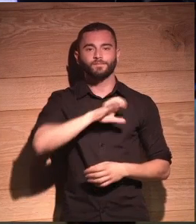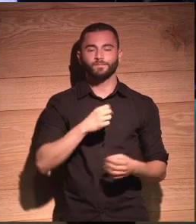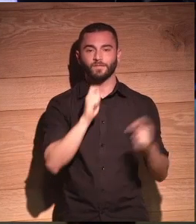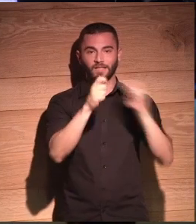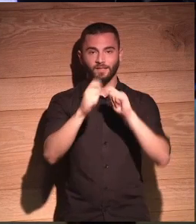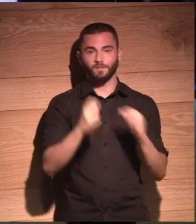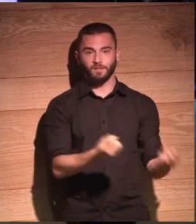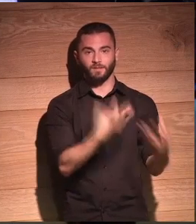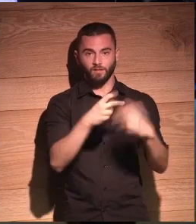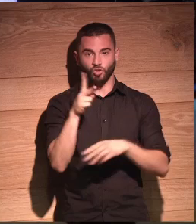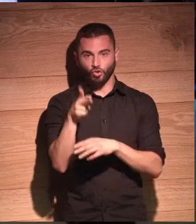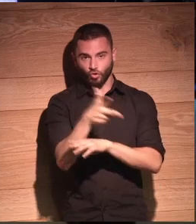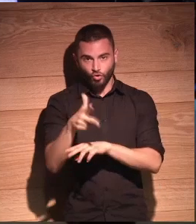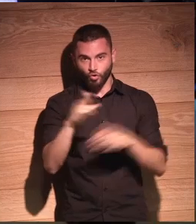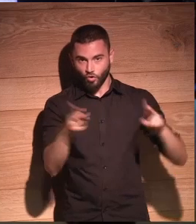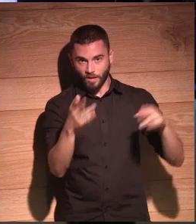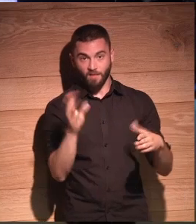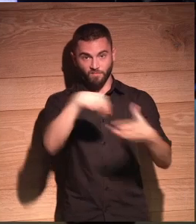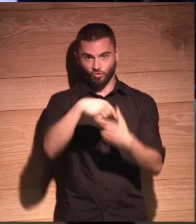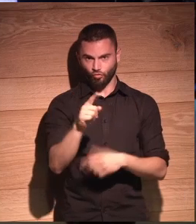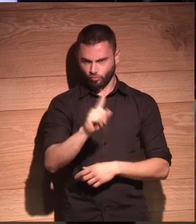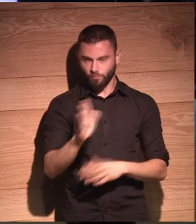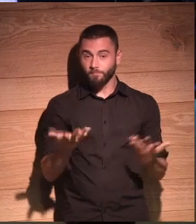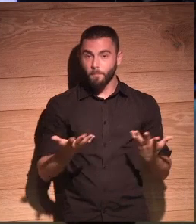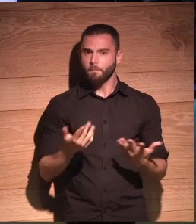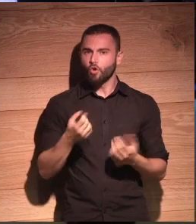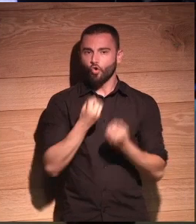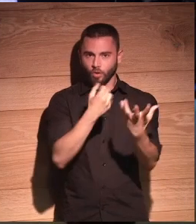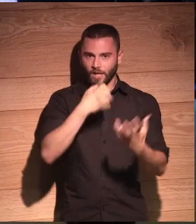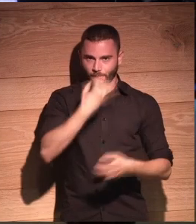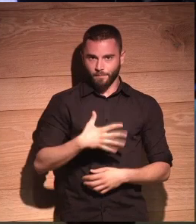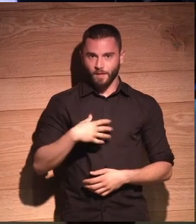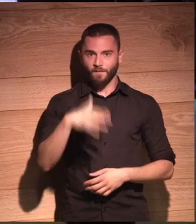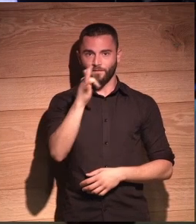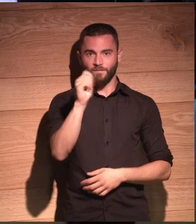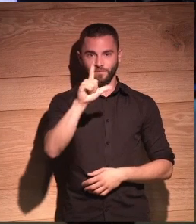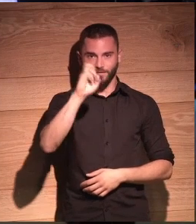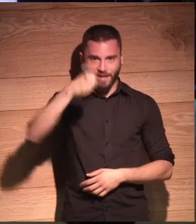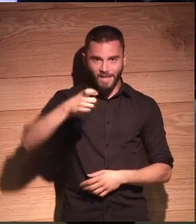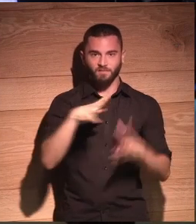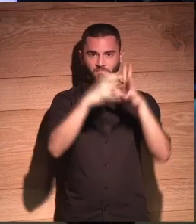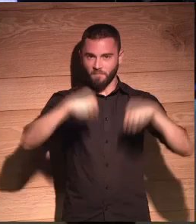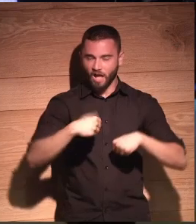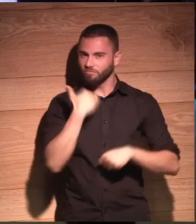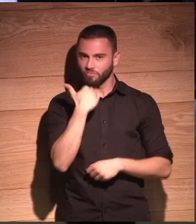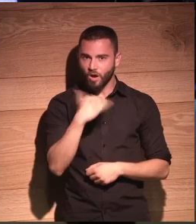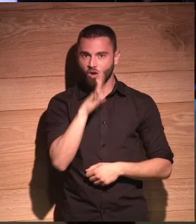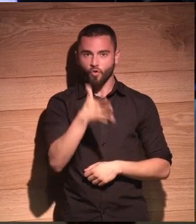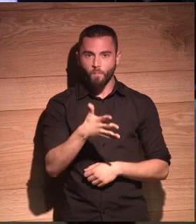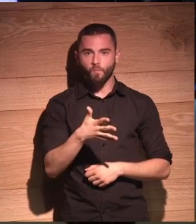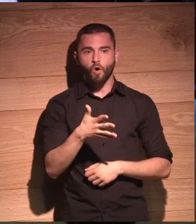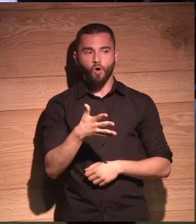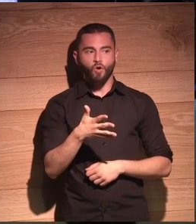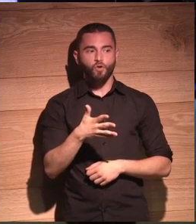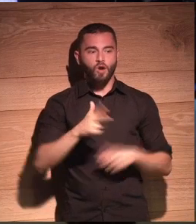que no está en el documental, pero que está bien que la cuentes, ¿no? Que llegaron como una especie de pacto con Fritz Lang porque claro, se tomaba ya